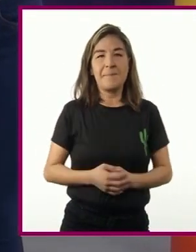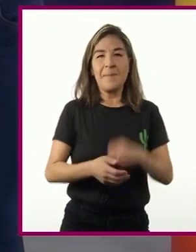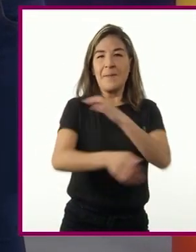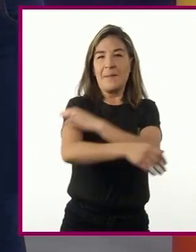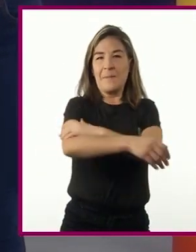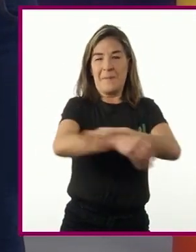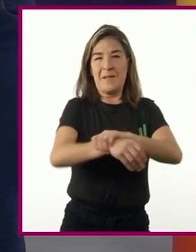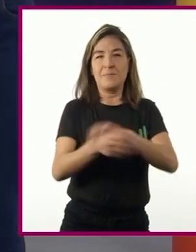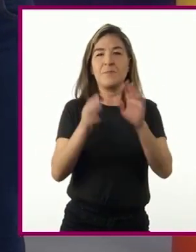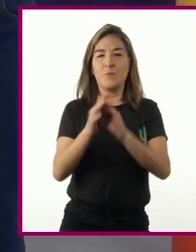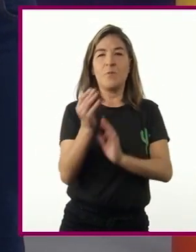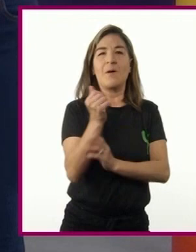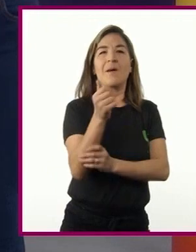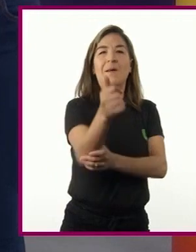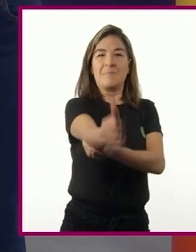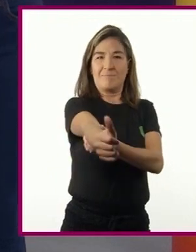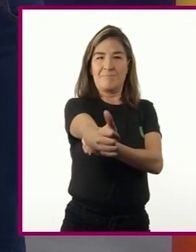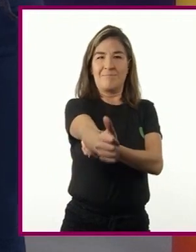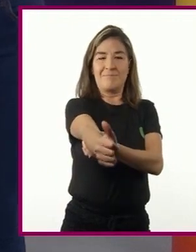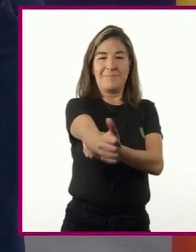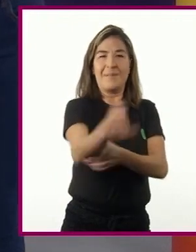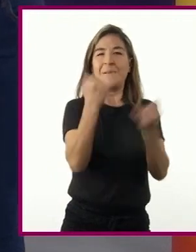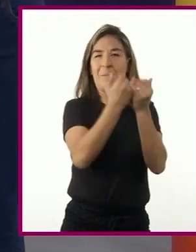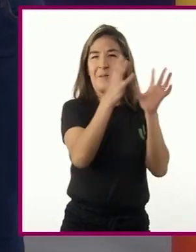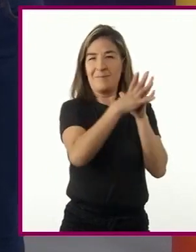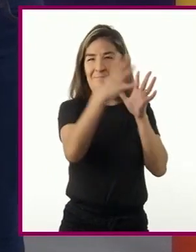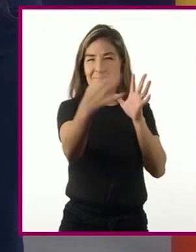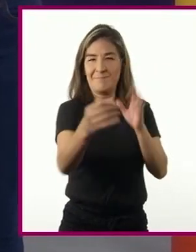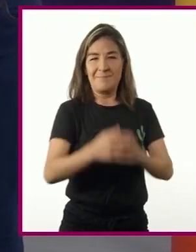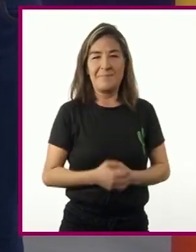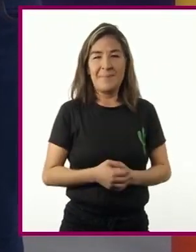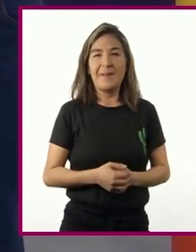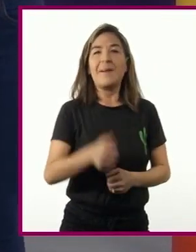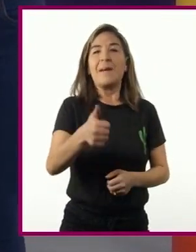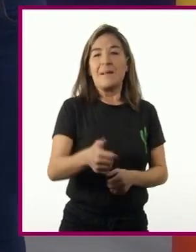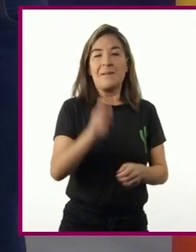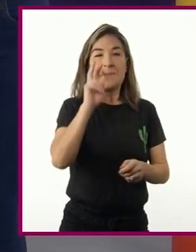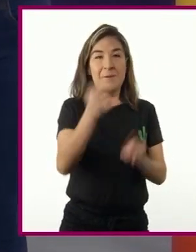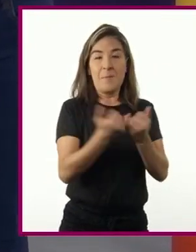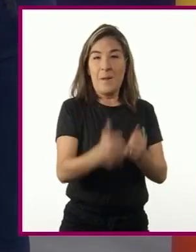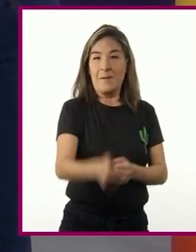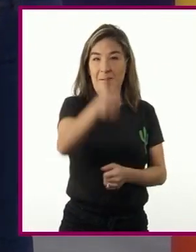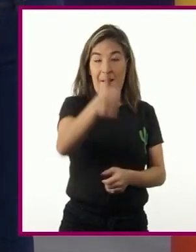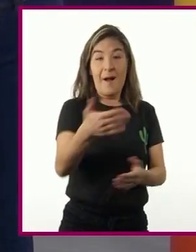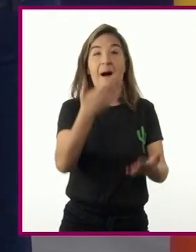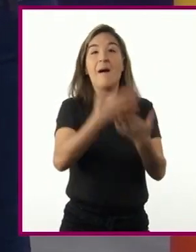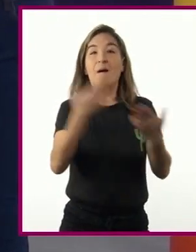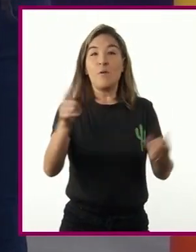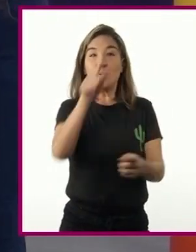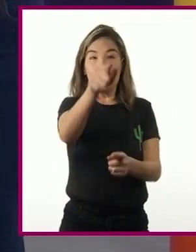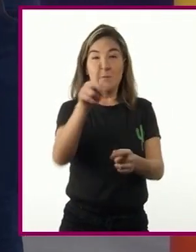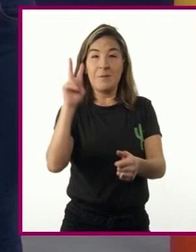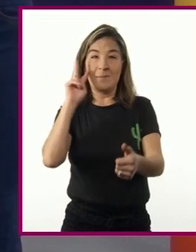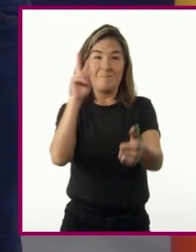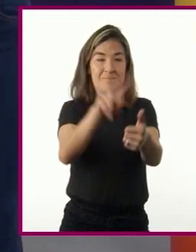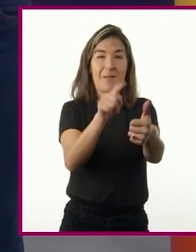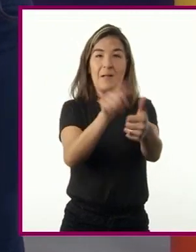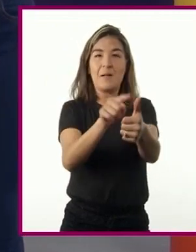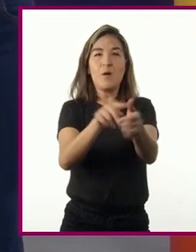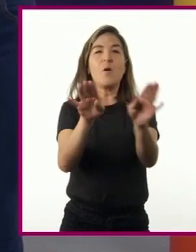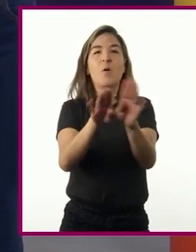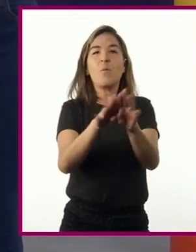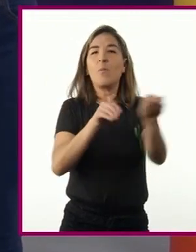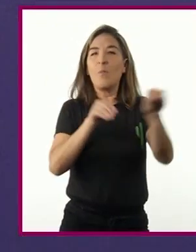adelante. Levanta tu dedo pulgar hacia arriba. Ahora, mira tu pulgar alternando tus